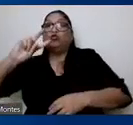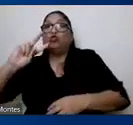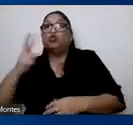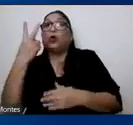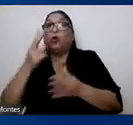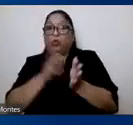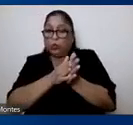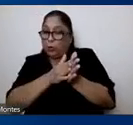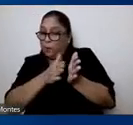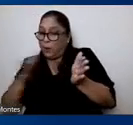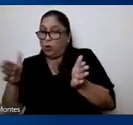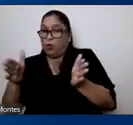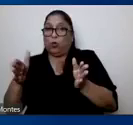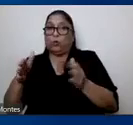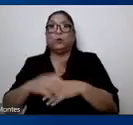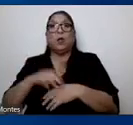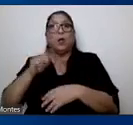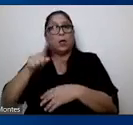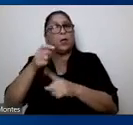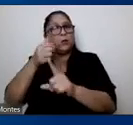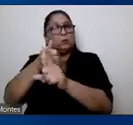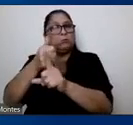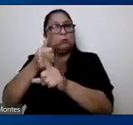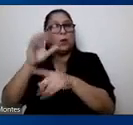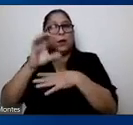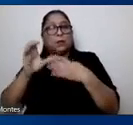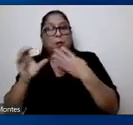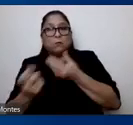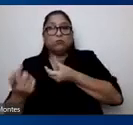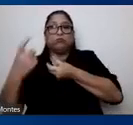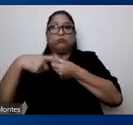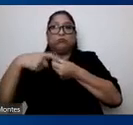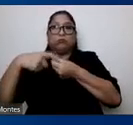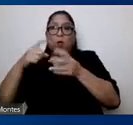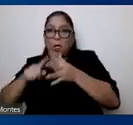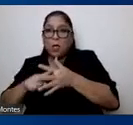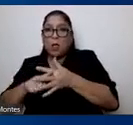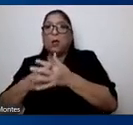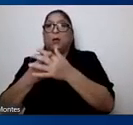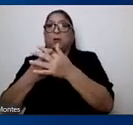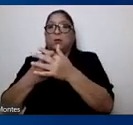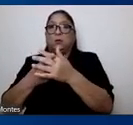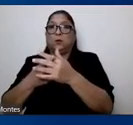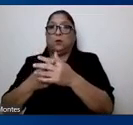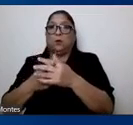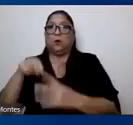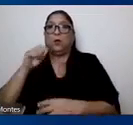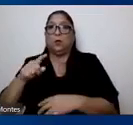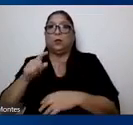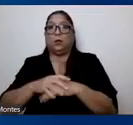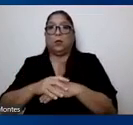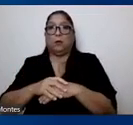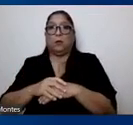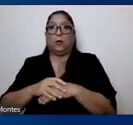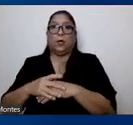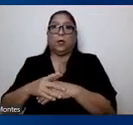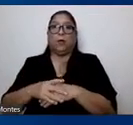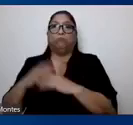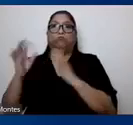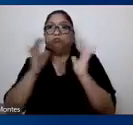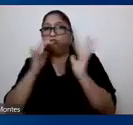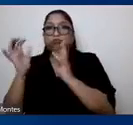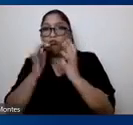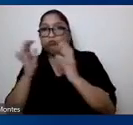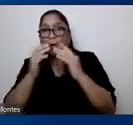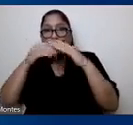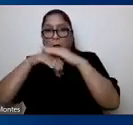mandato, caracterizado también o involucrado también con el inicio del conflicto armado interno o